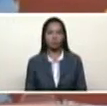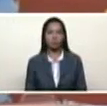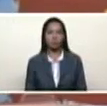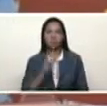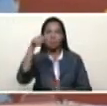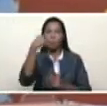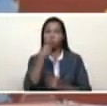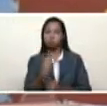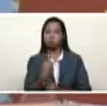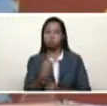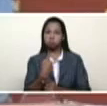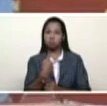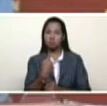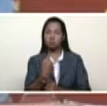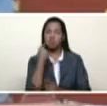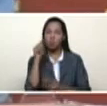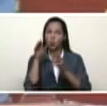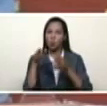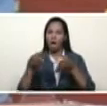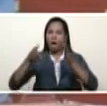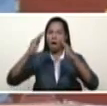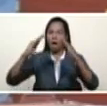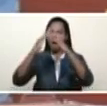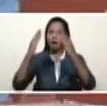Después dice de una mansión.